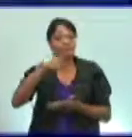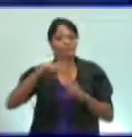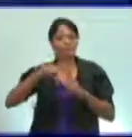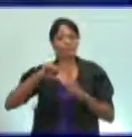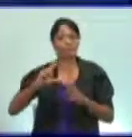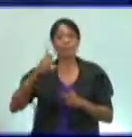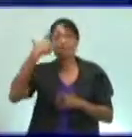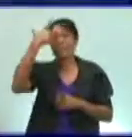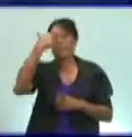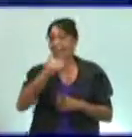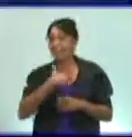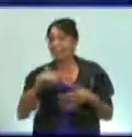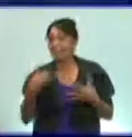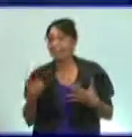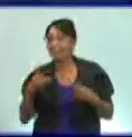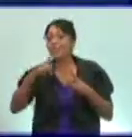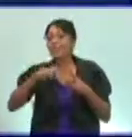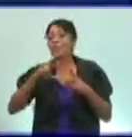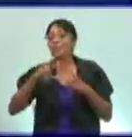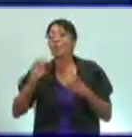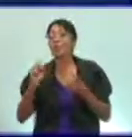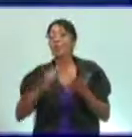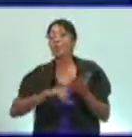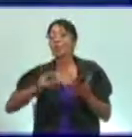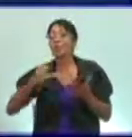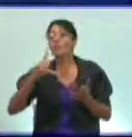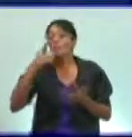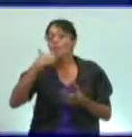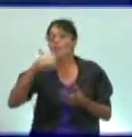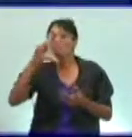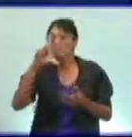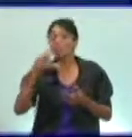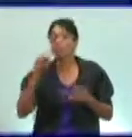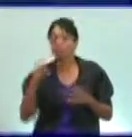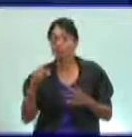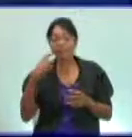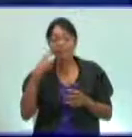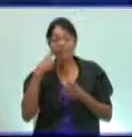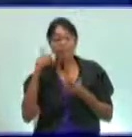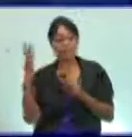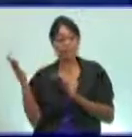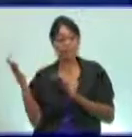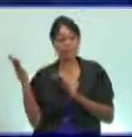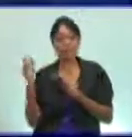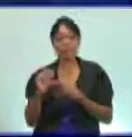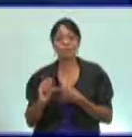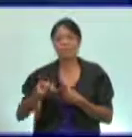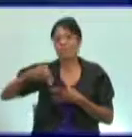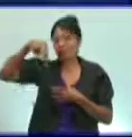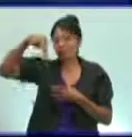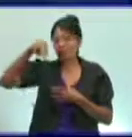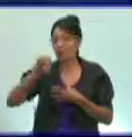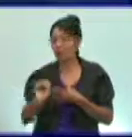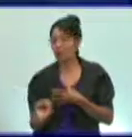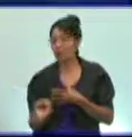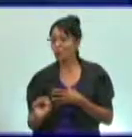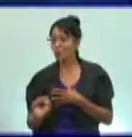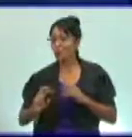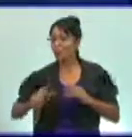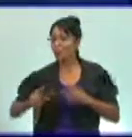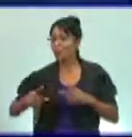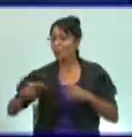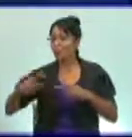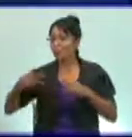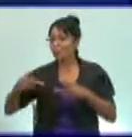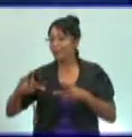Köppen. Bien, mírenlo acá, se repite tanto al norte como al sur, esa zona